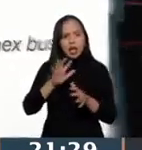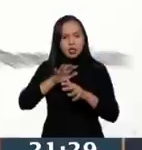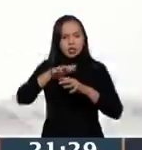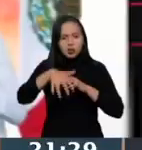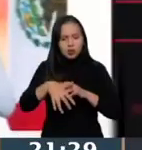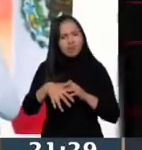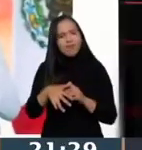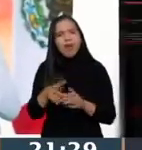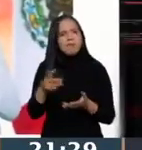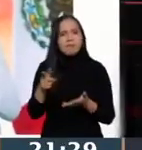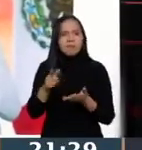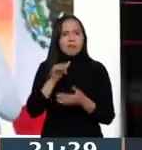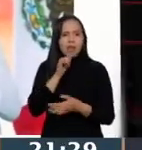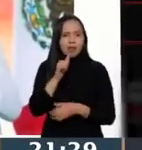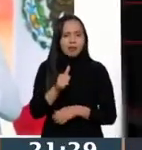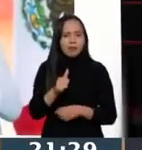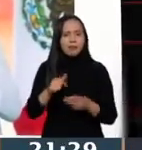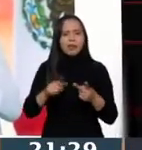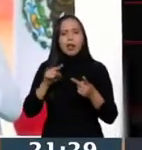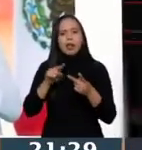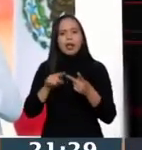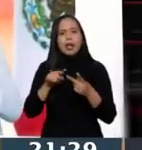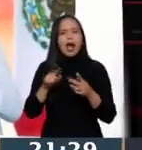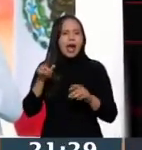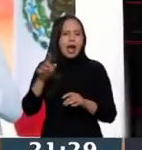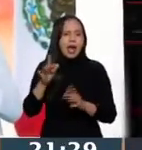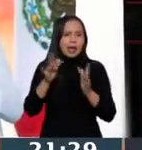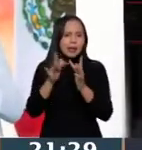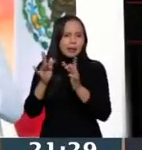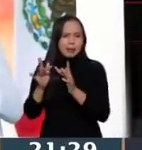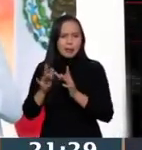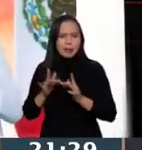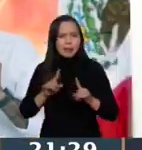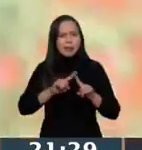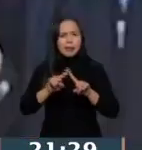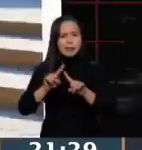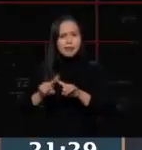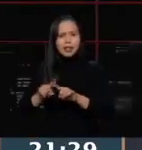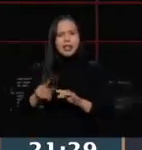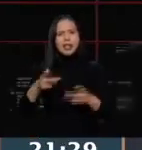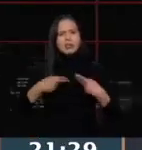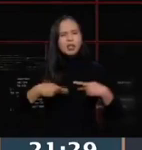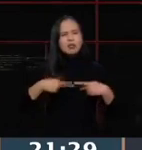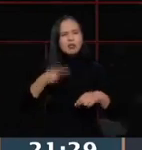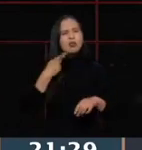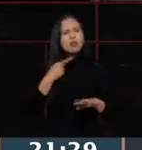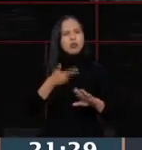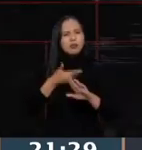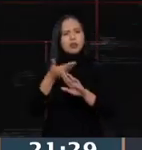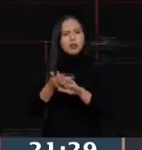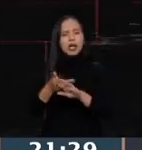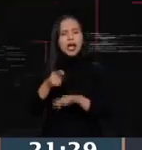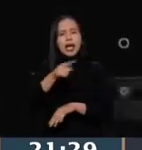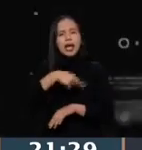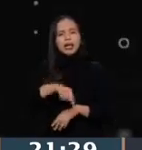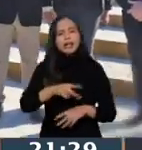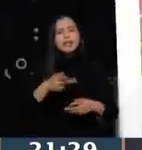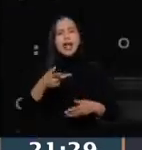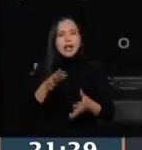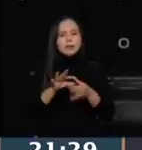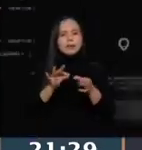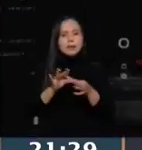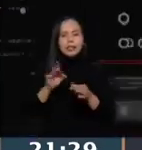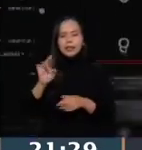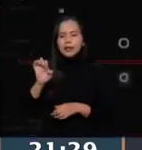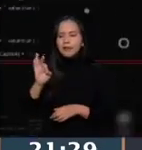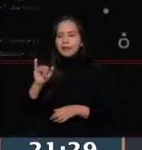establecidas. En medios de comunicación y redes sociales, comentaristas y políticos de oposición han asegurado falsamente que la